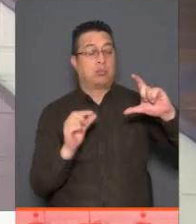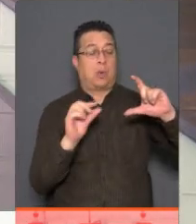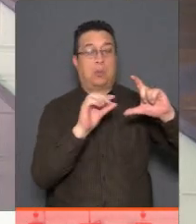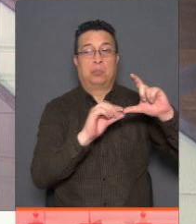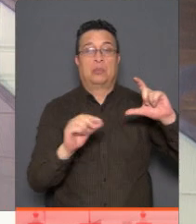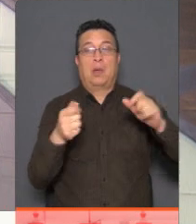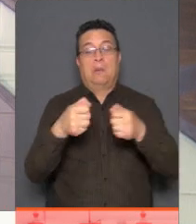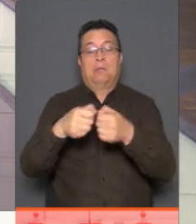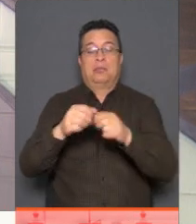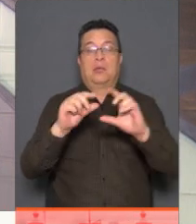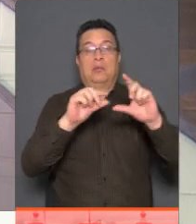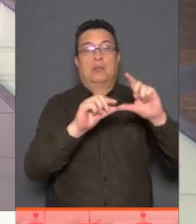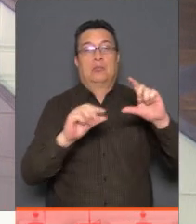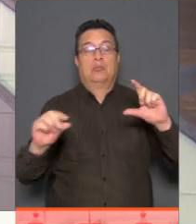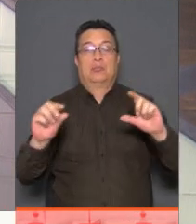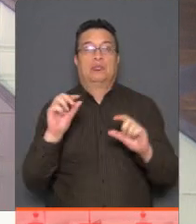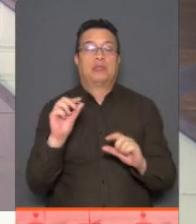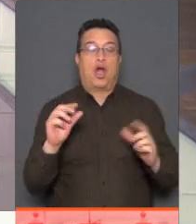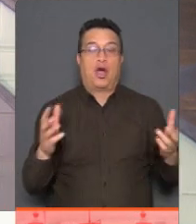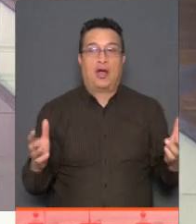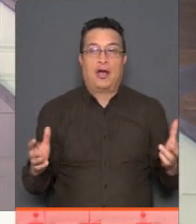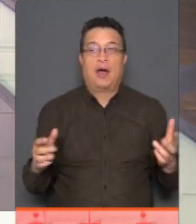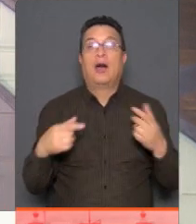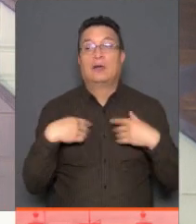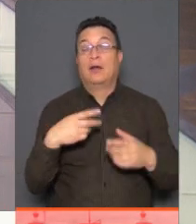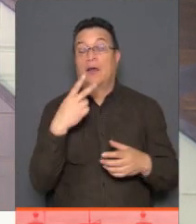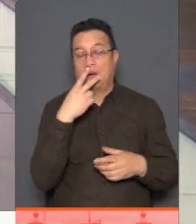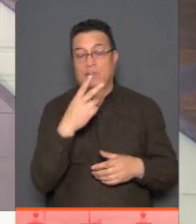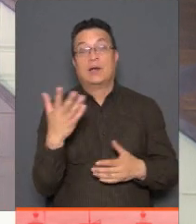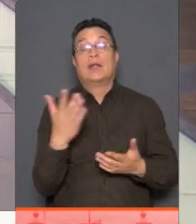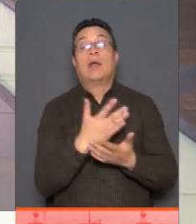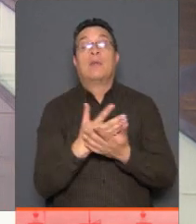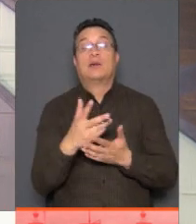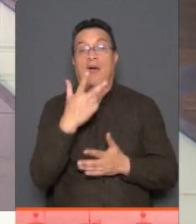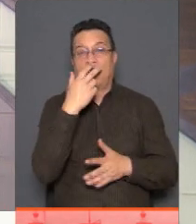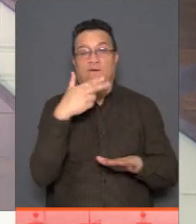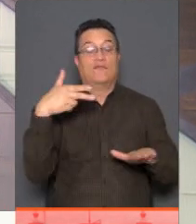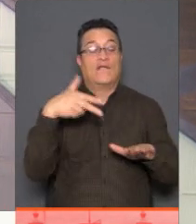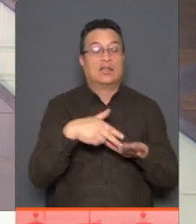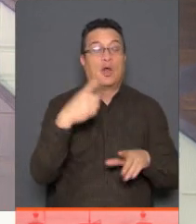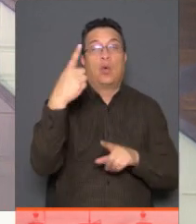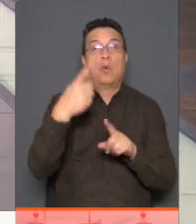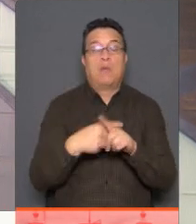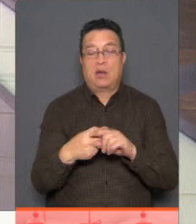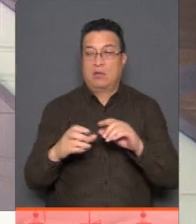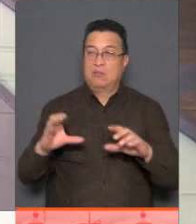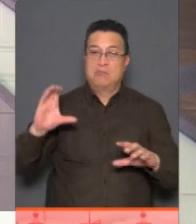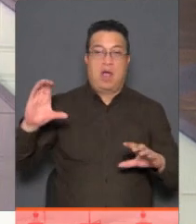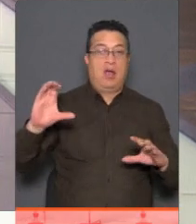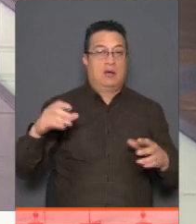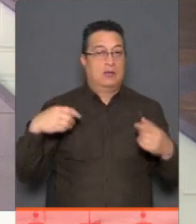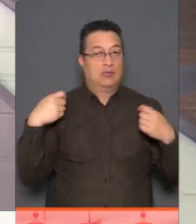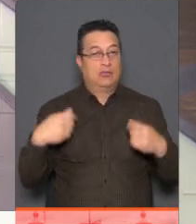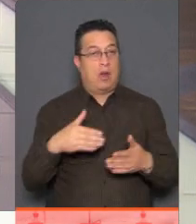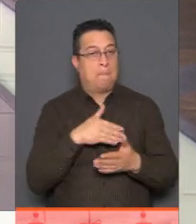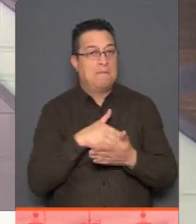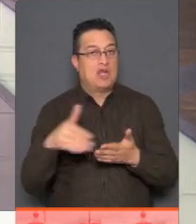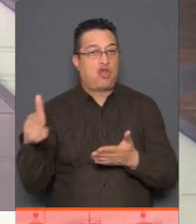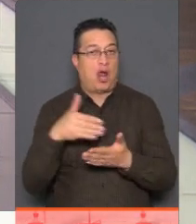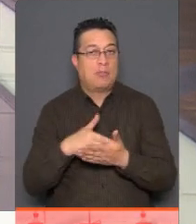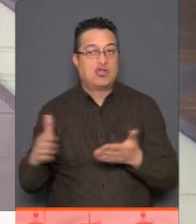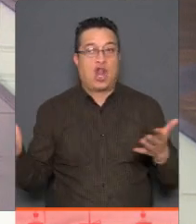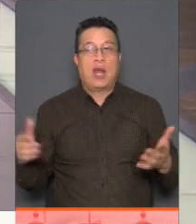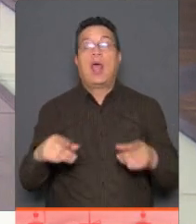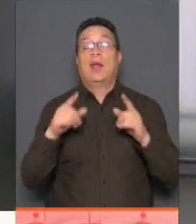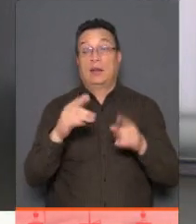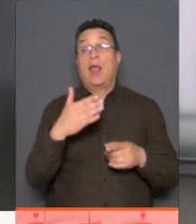nada. Nada, o sea, acabamos de ver lo que se gastan en gasolina en un mes, o sea, que son cifras millonarias. Y luego